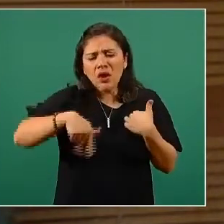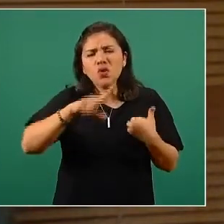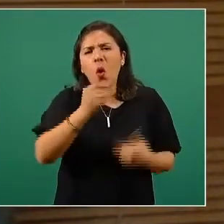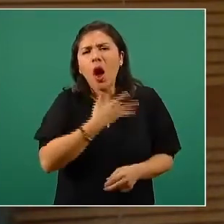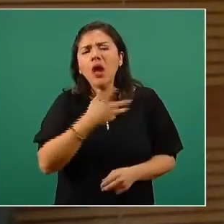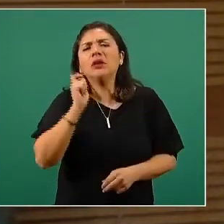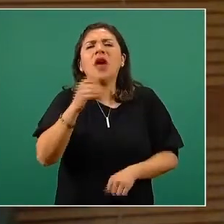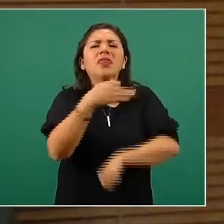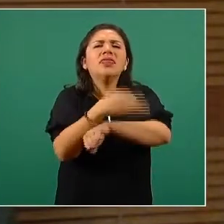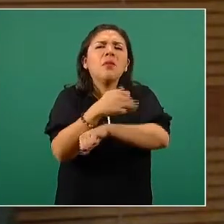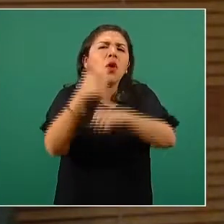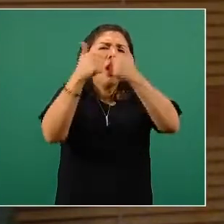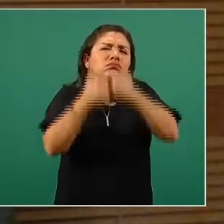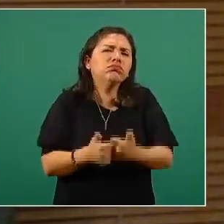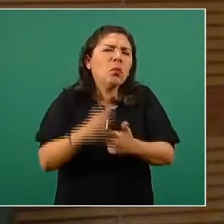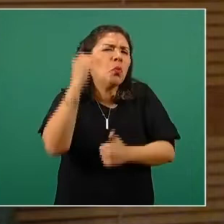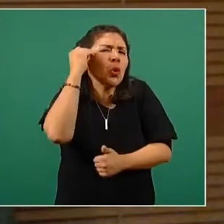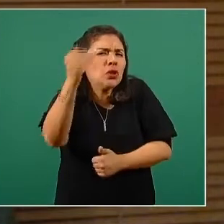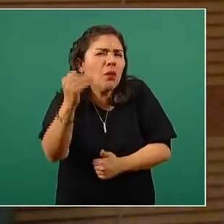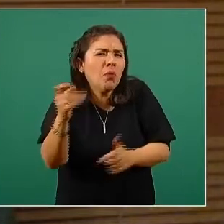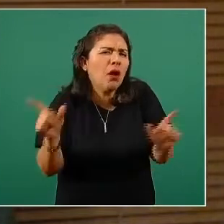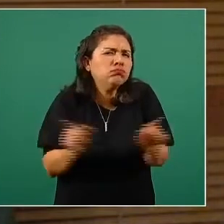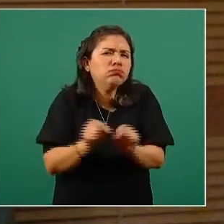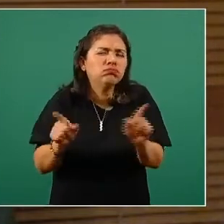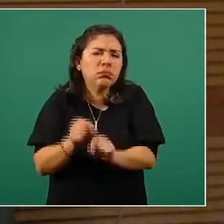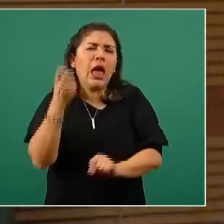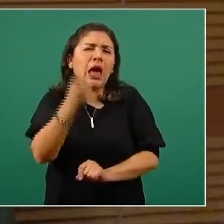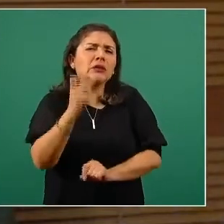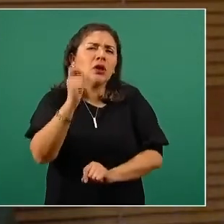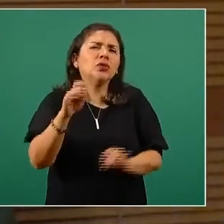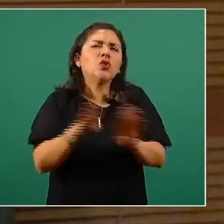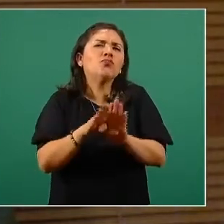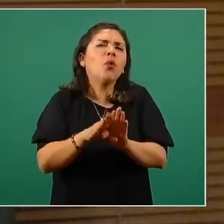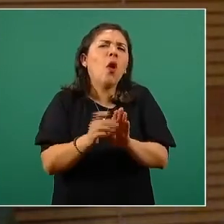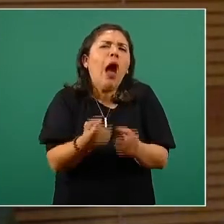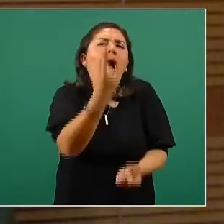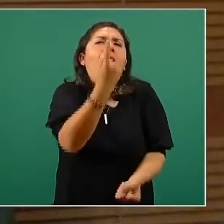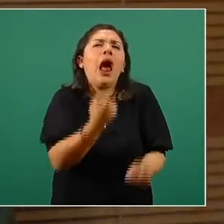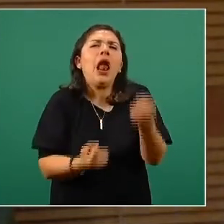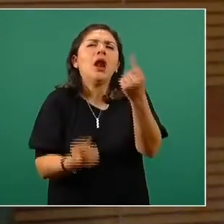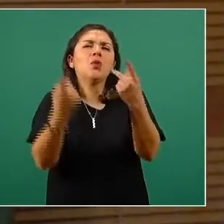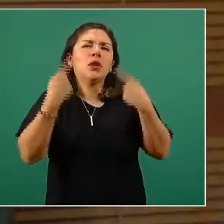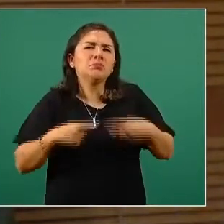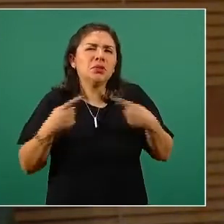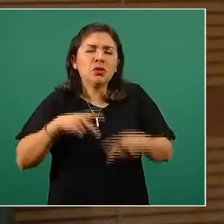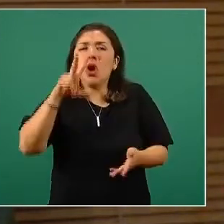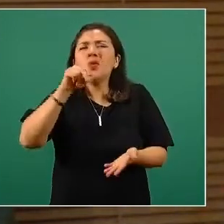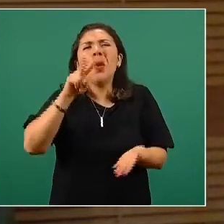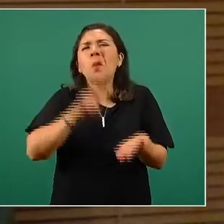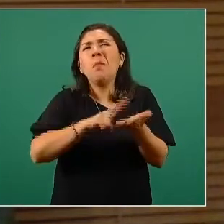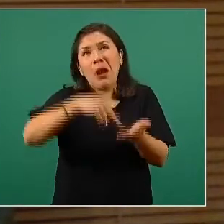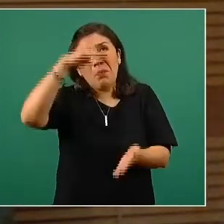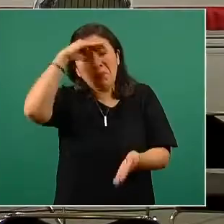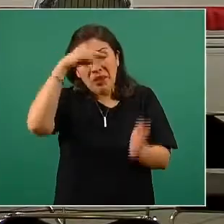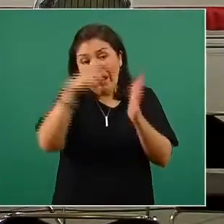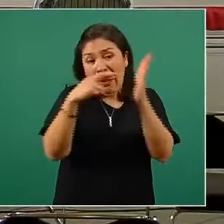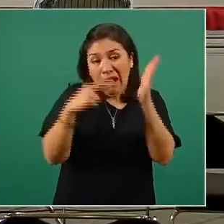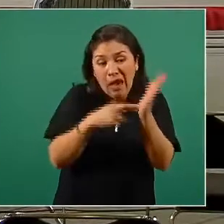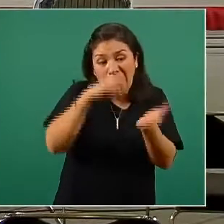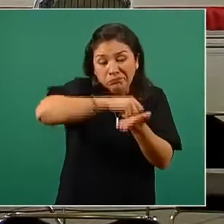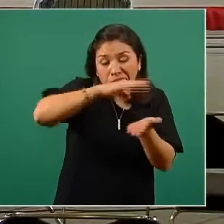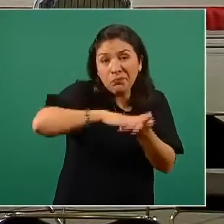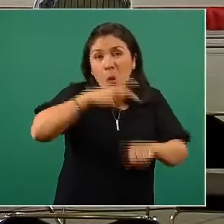manera temporal. Estimamos que estos van a ser casos puntuales y no vale la pena tener un criterio